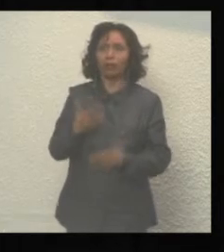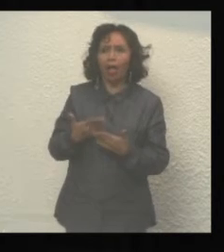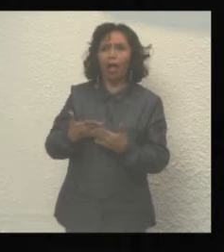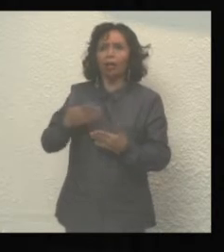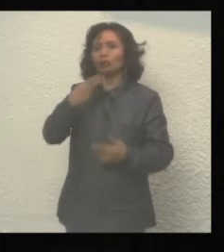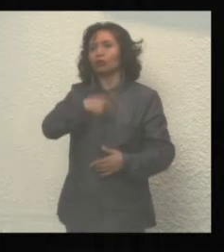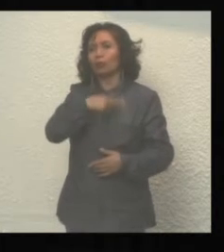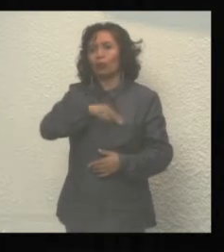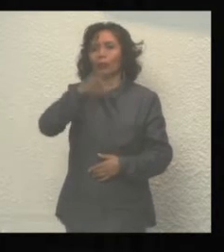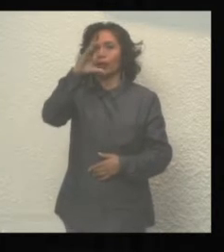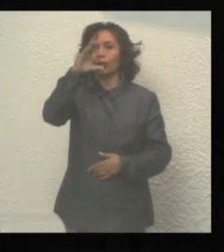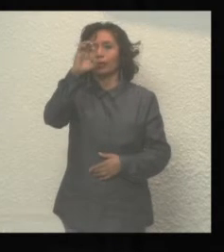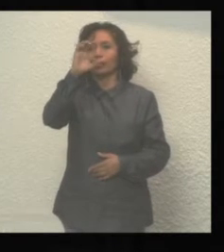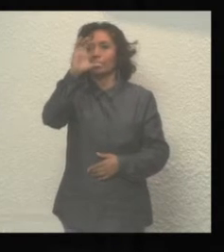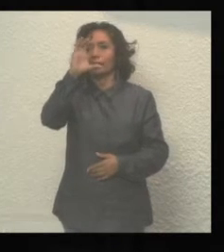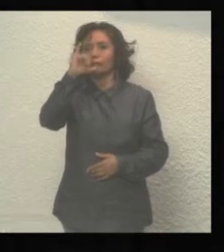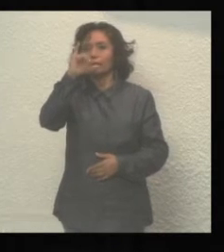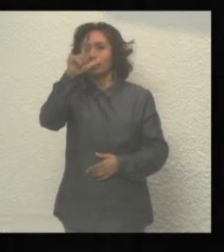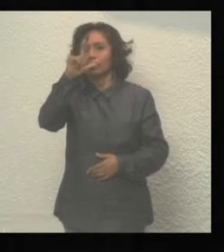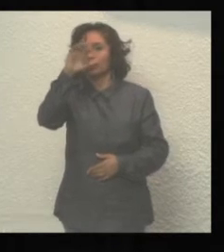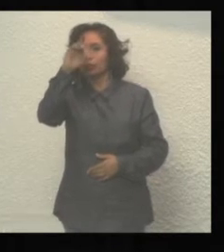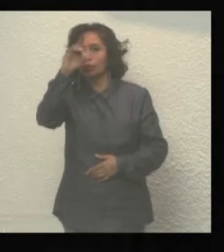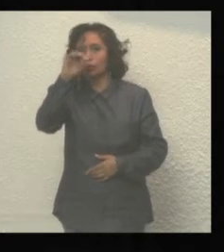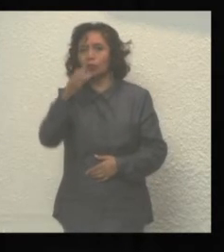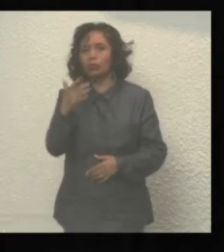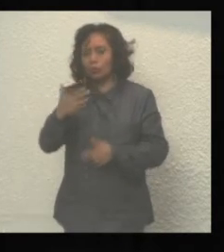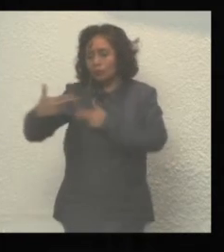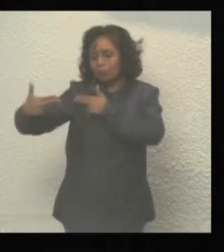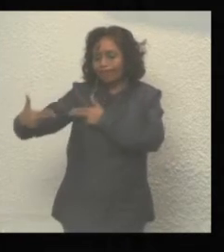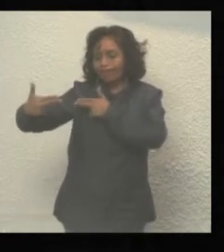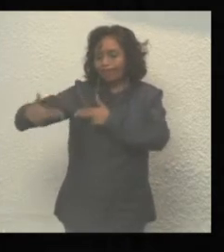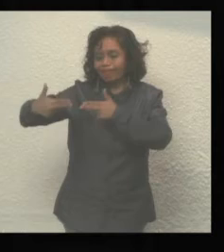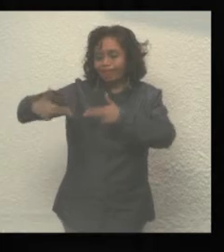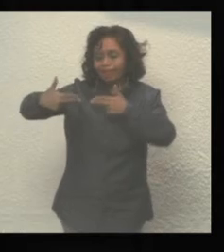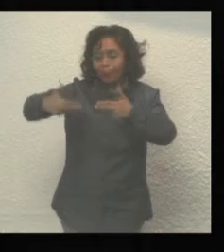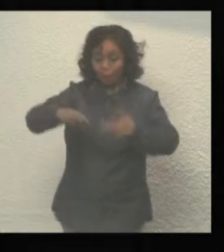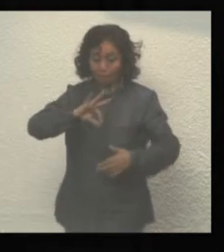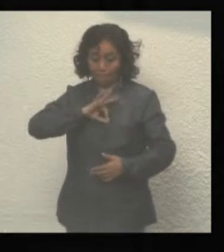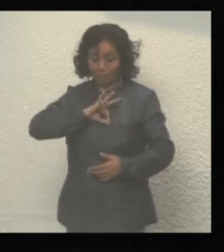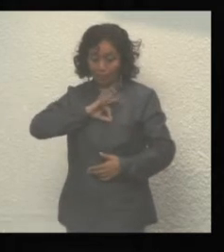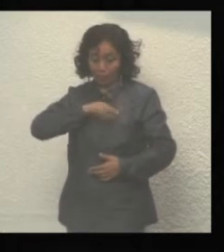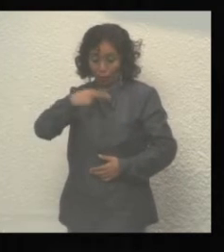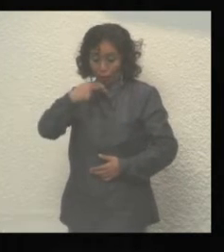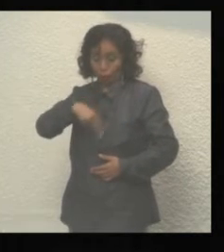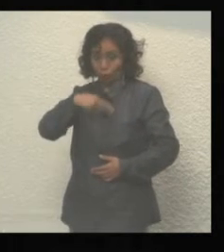y continuar su legado y memoria con la entrega de la medalla conmemorativa que lleva su nombre.